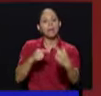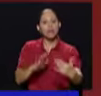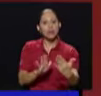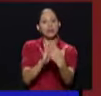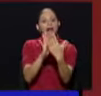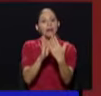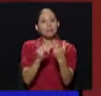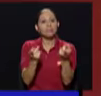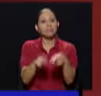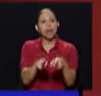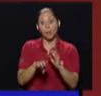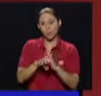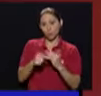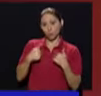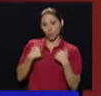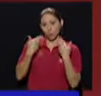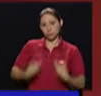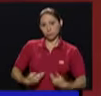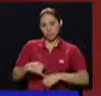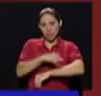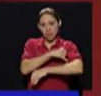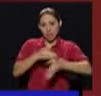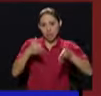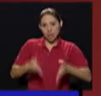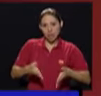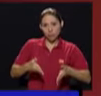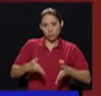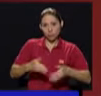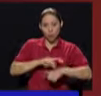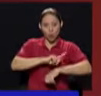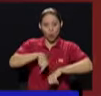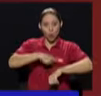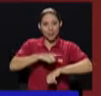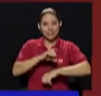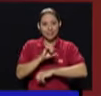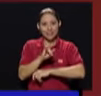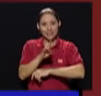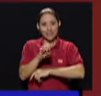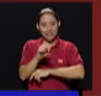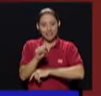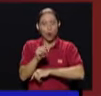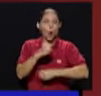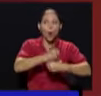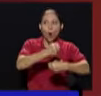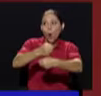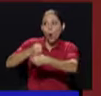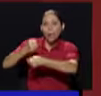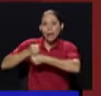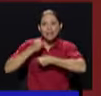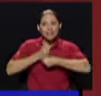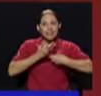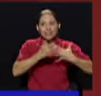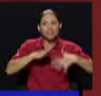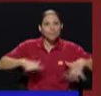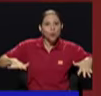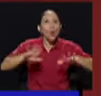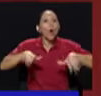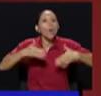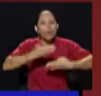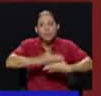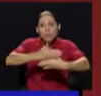futuro lo que, en el caso mío como ingeniero, en términos de obras civiles, cómo se tienen que diseñar. Y toda esa